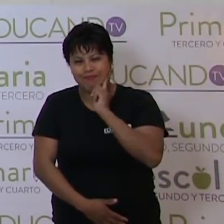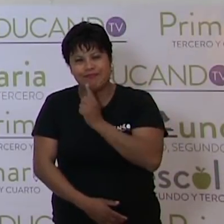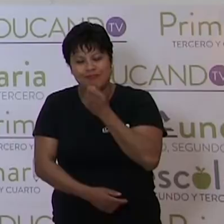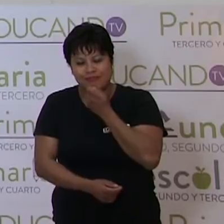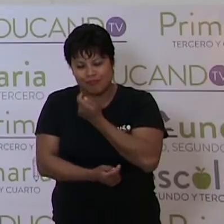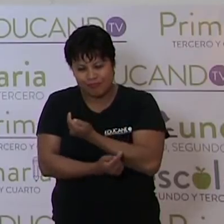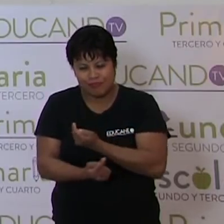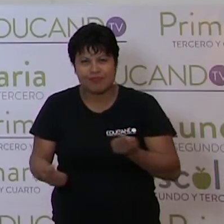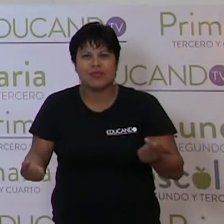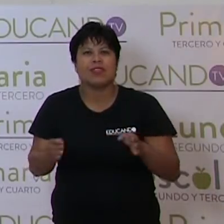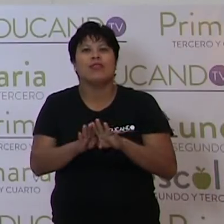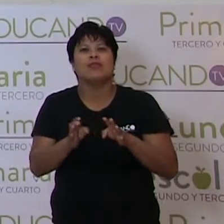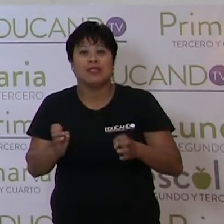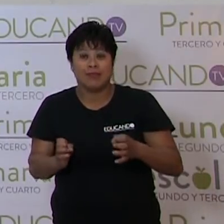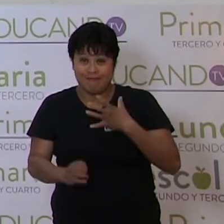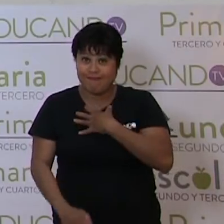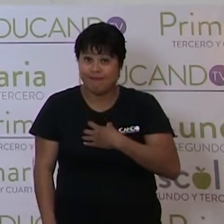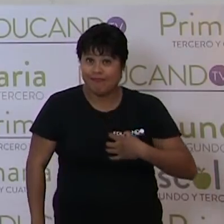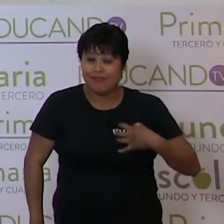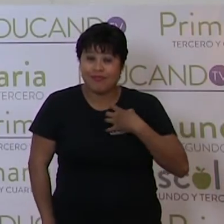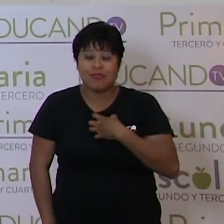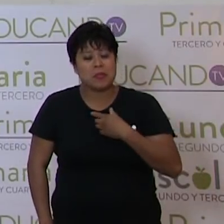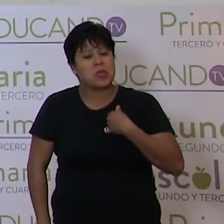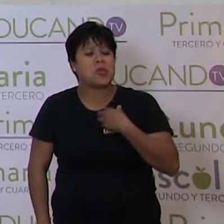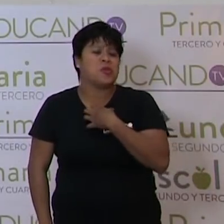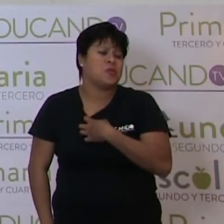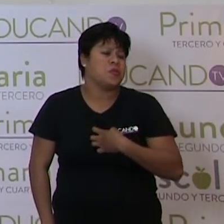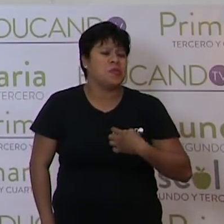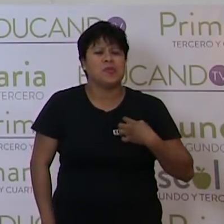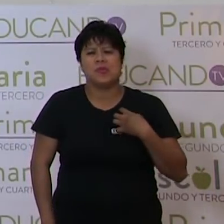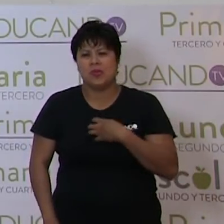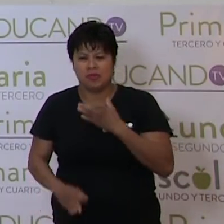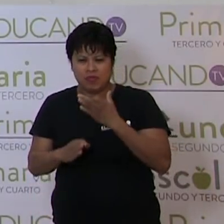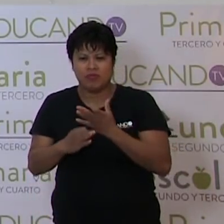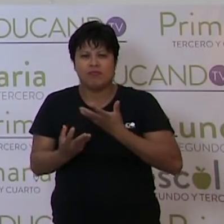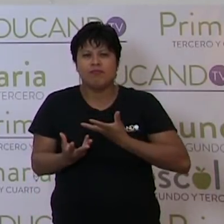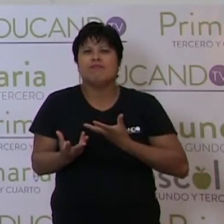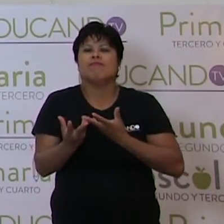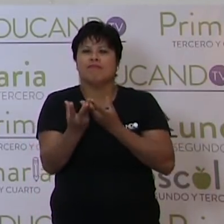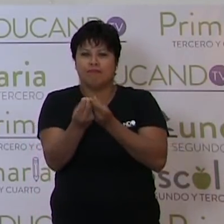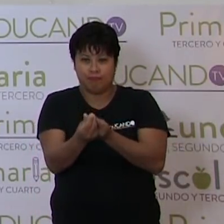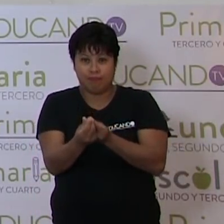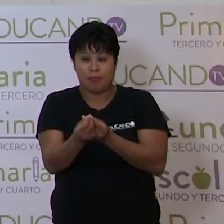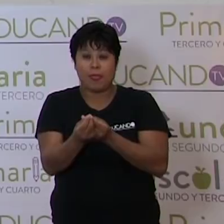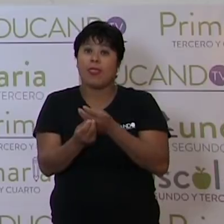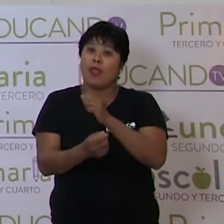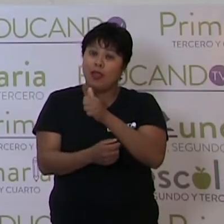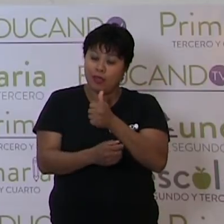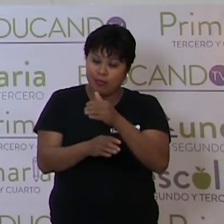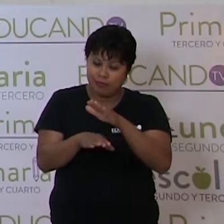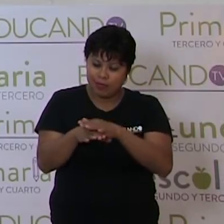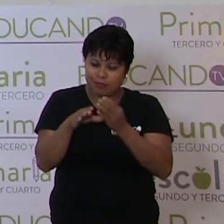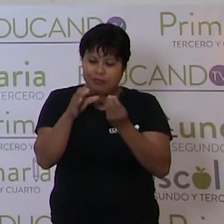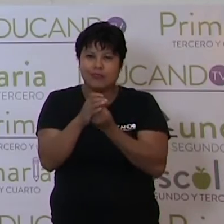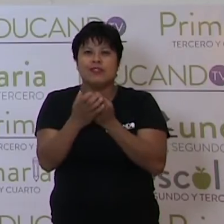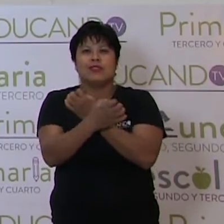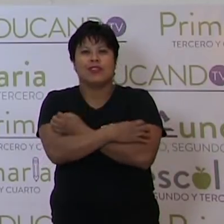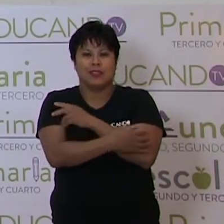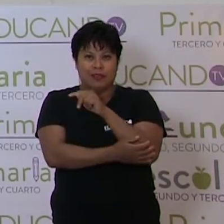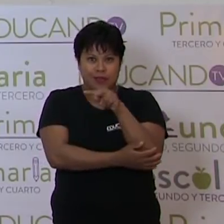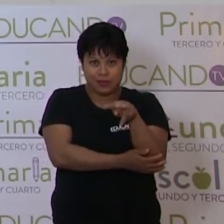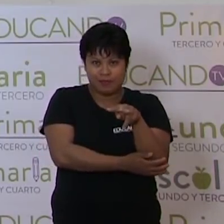bienvenidos, ¿cómo están? ¿Contentos? Yo estoy muy contenta de estar con ustedes en una sesión más de Educando